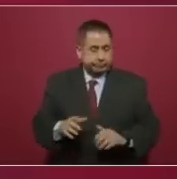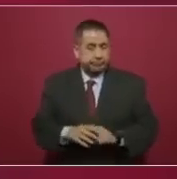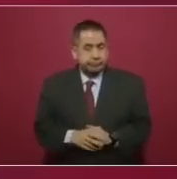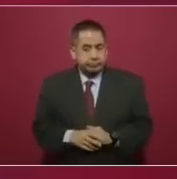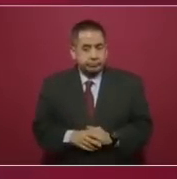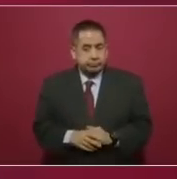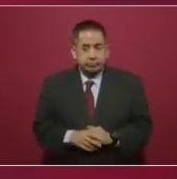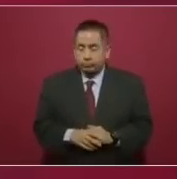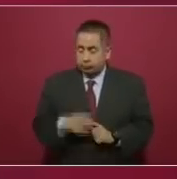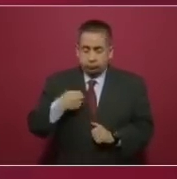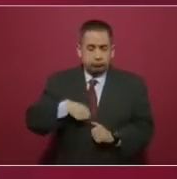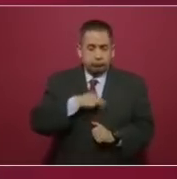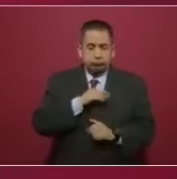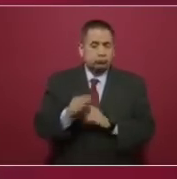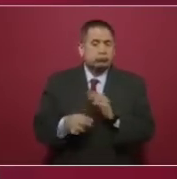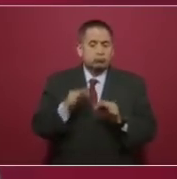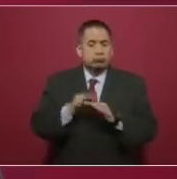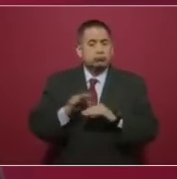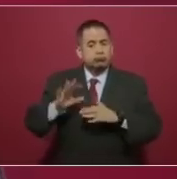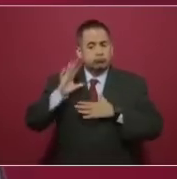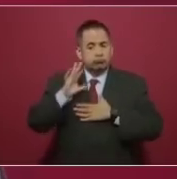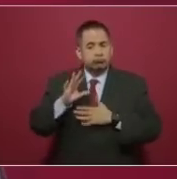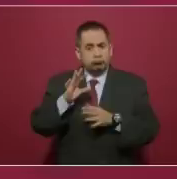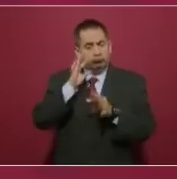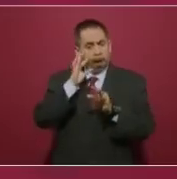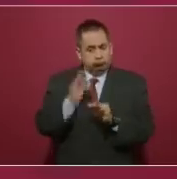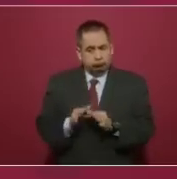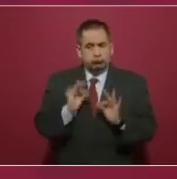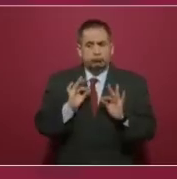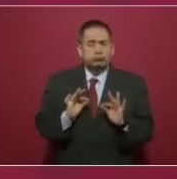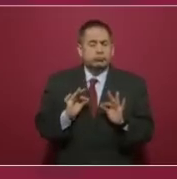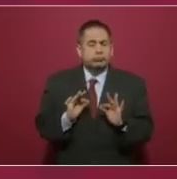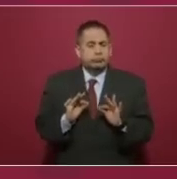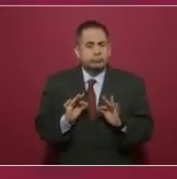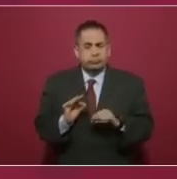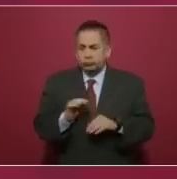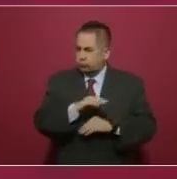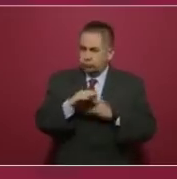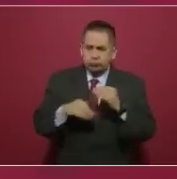Vamos a cumplir todos los